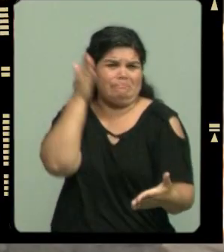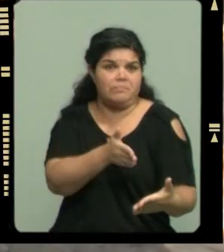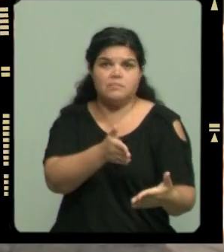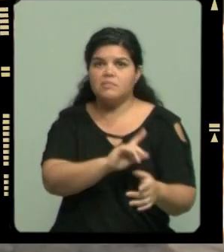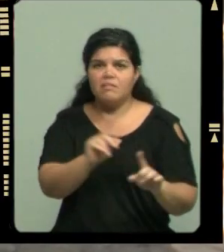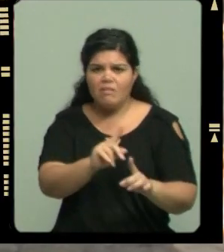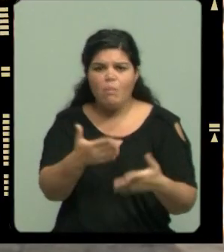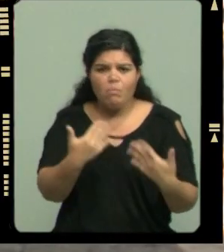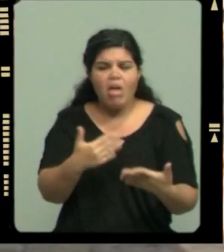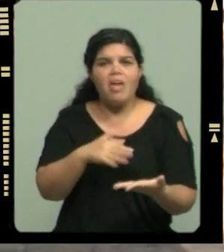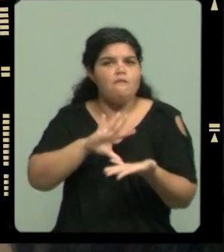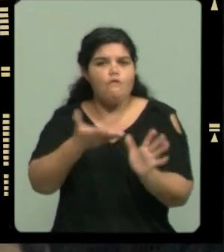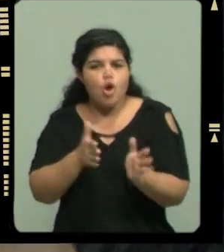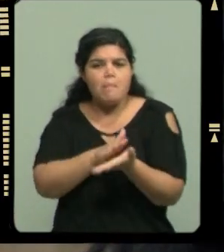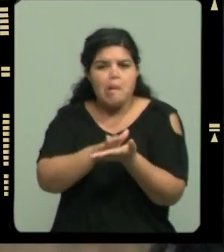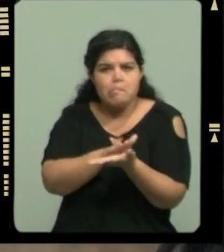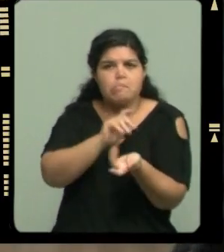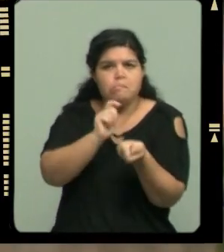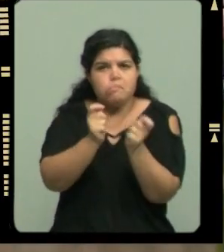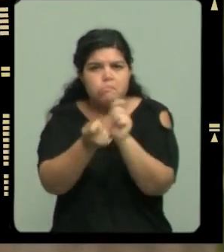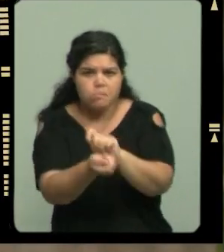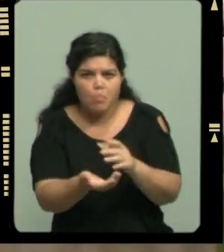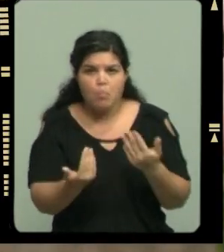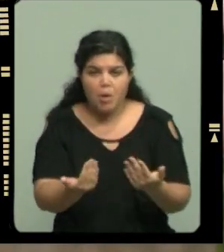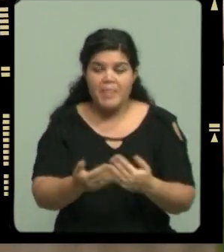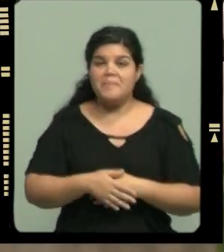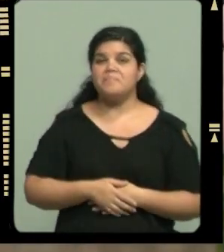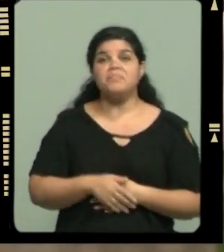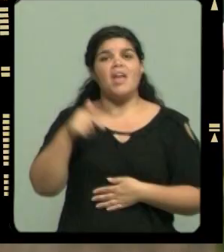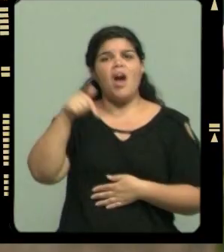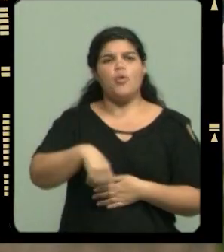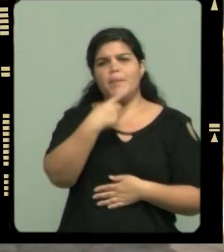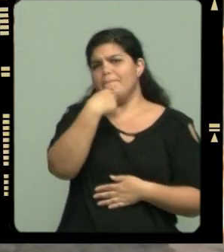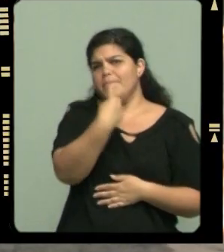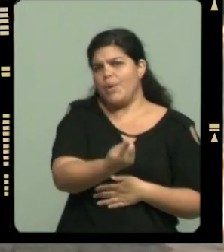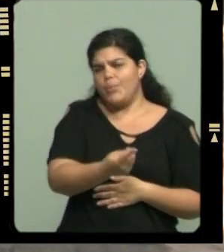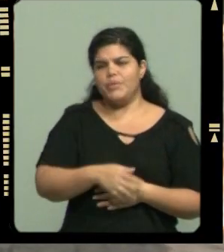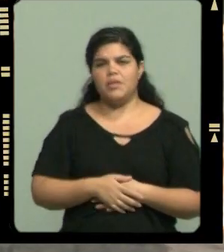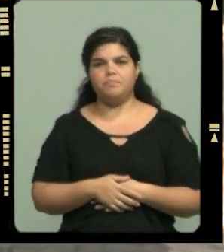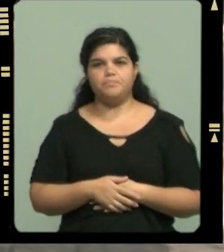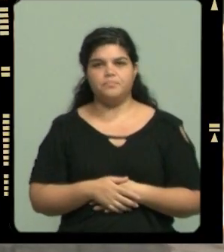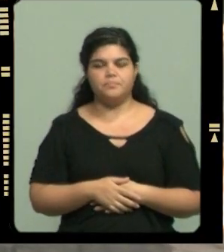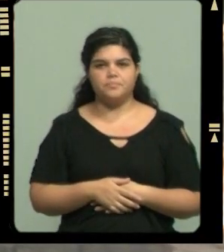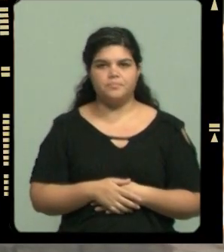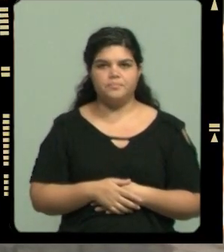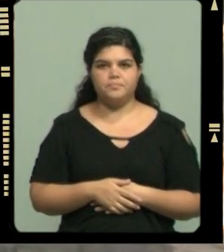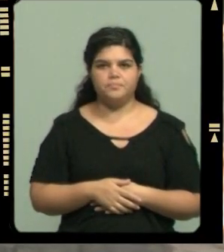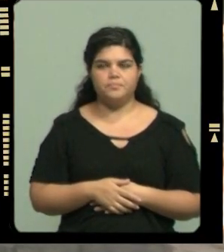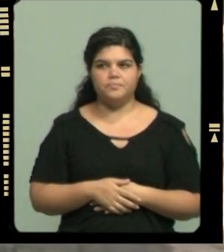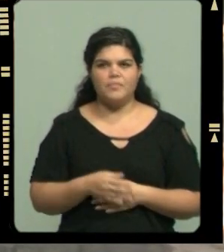hoy entienda que hay caminos nuevos, ¿no? Y que ha ido evolucionando. La pregunta que te iba a hacer es cómo se hace para prepararse